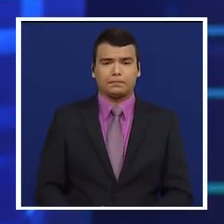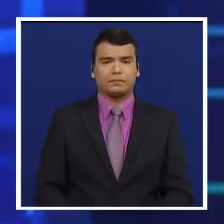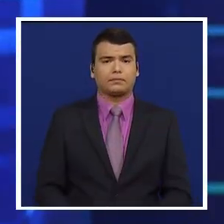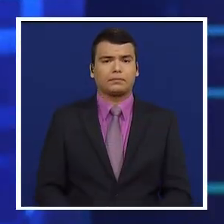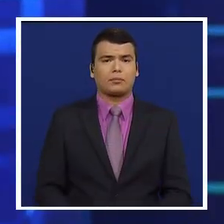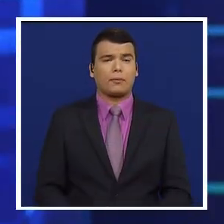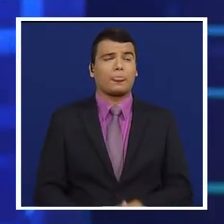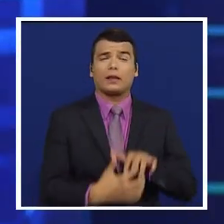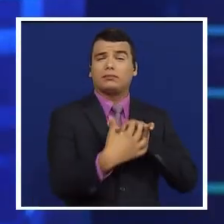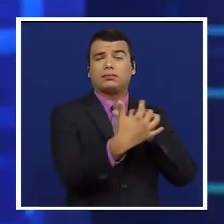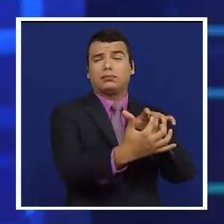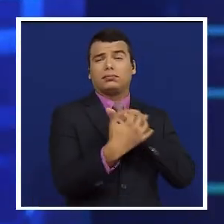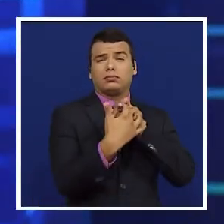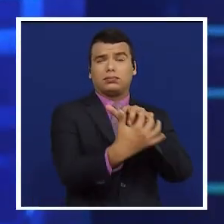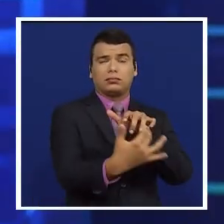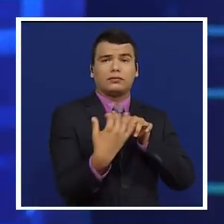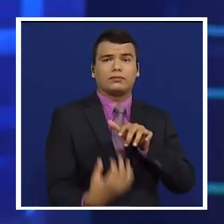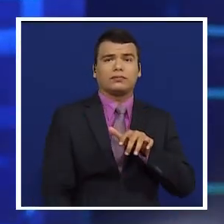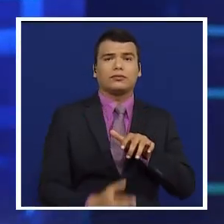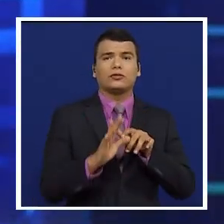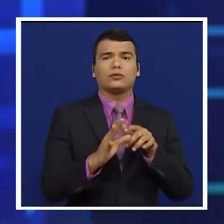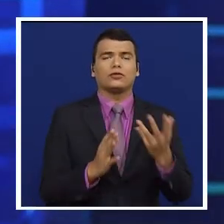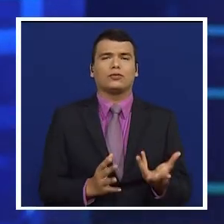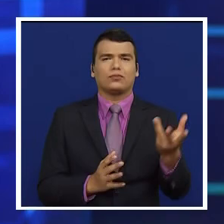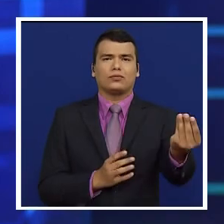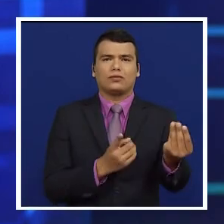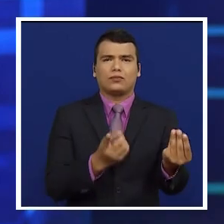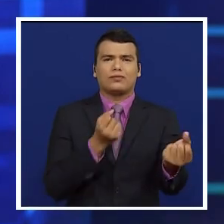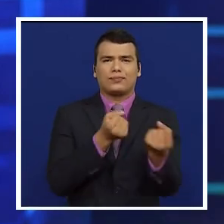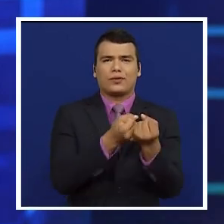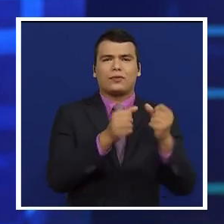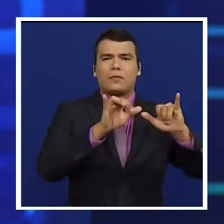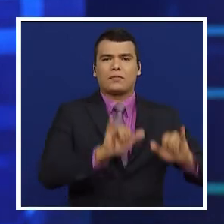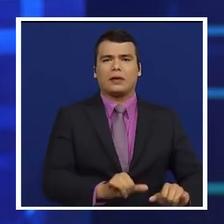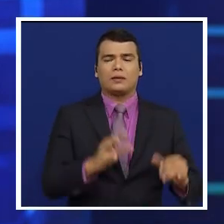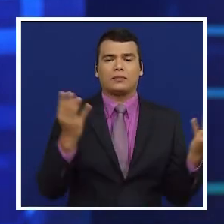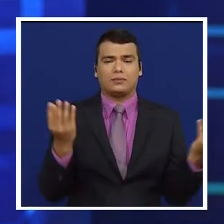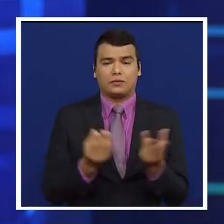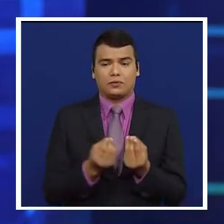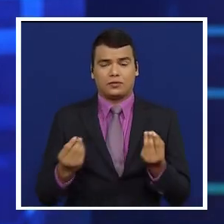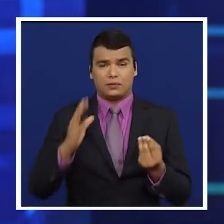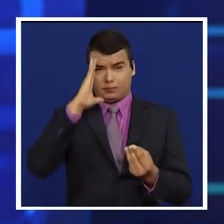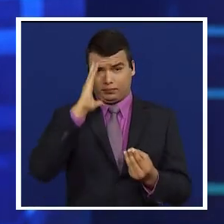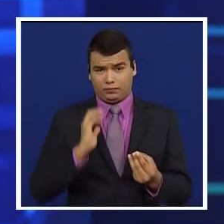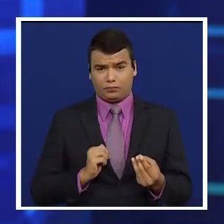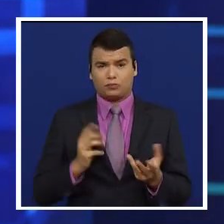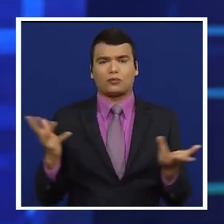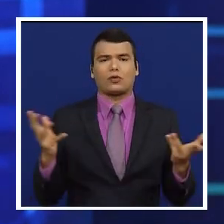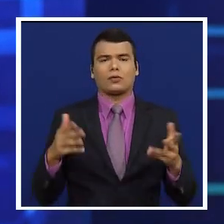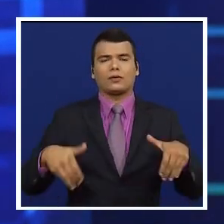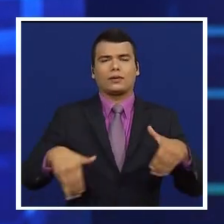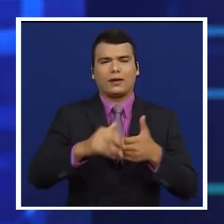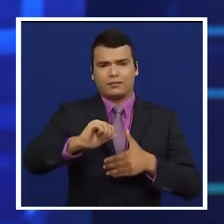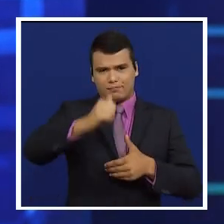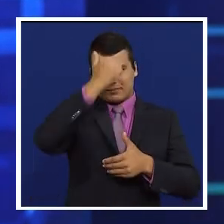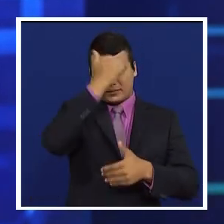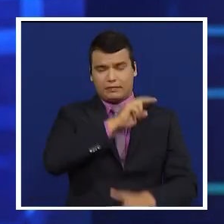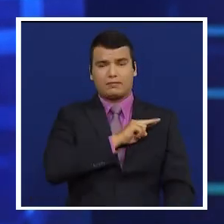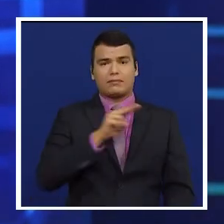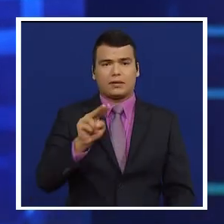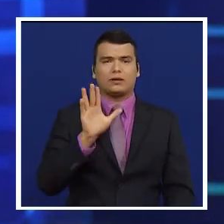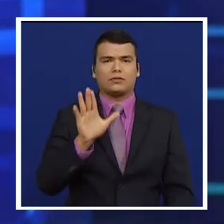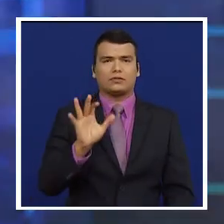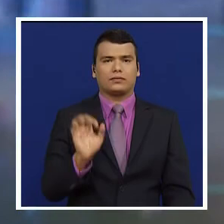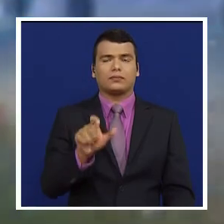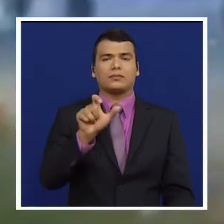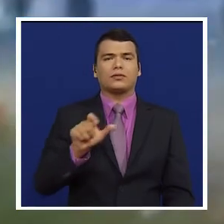Fuertes enfrentamientos se registraron entre participantes en el paro camionero y unidades de la policía en la carretera Panamericana.